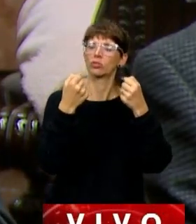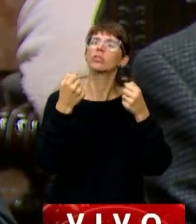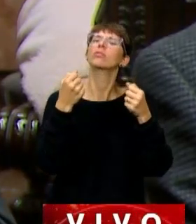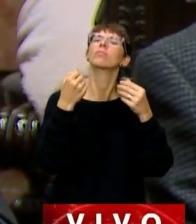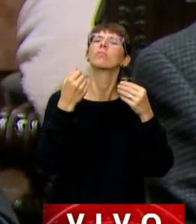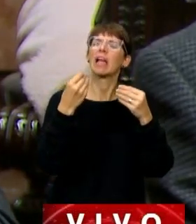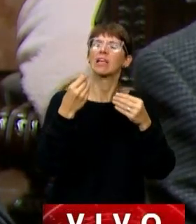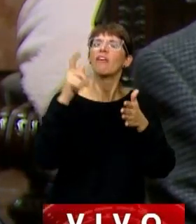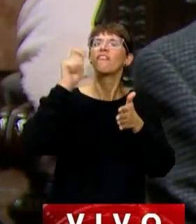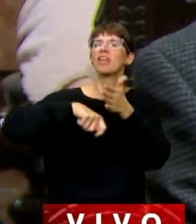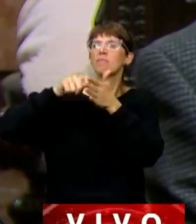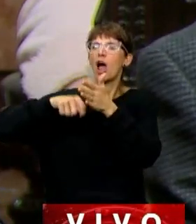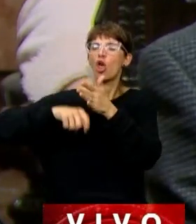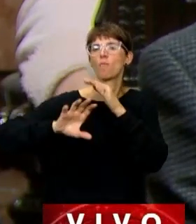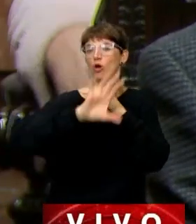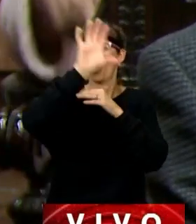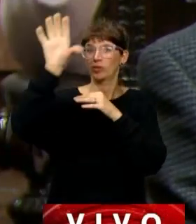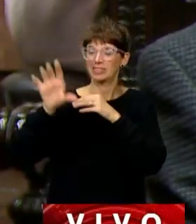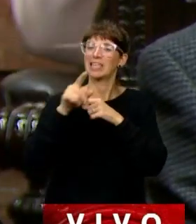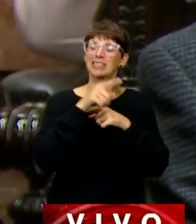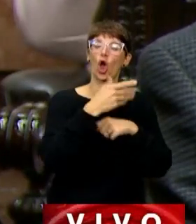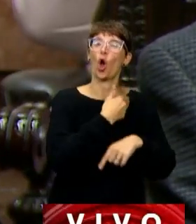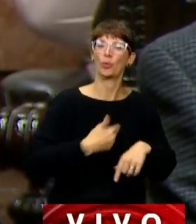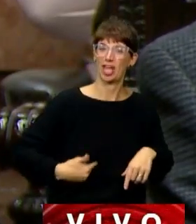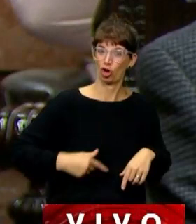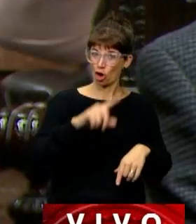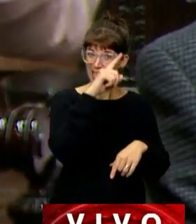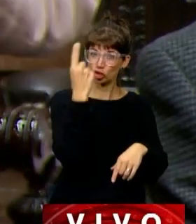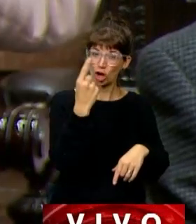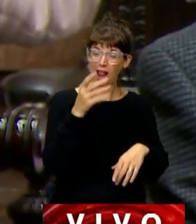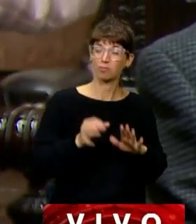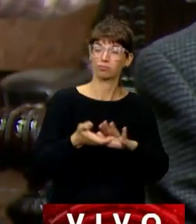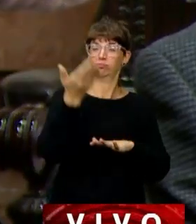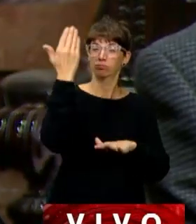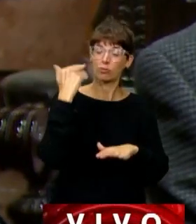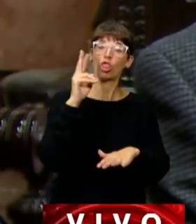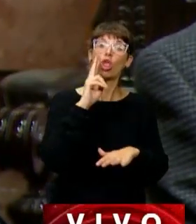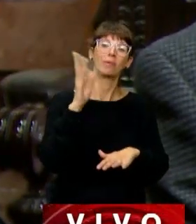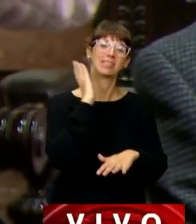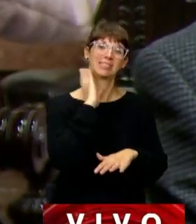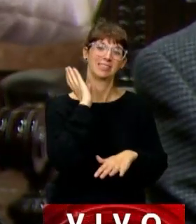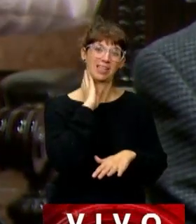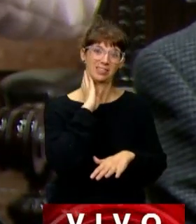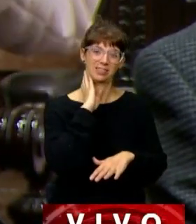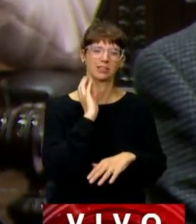las provincias y el gobierno nacional en el año 2016, a raíz del